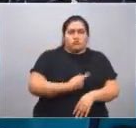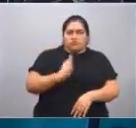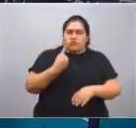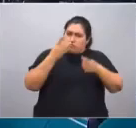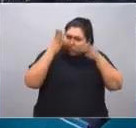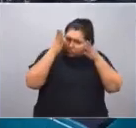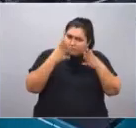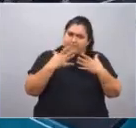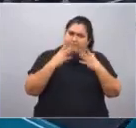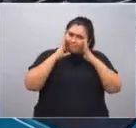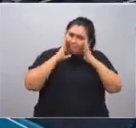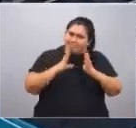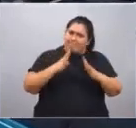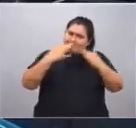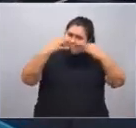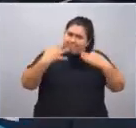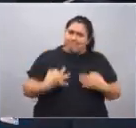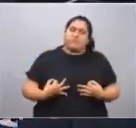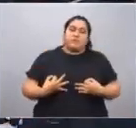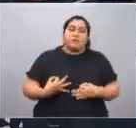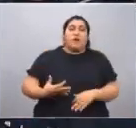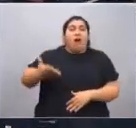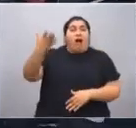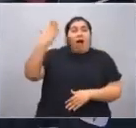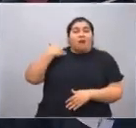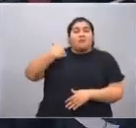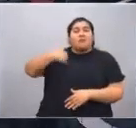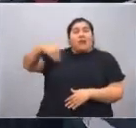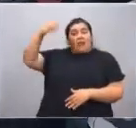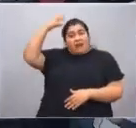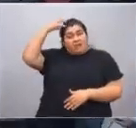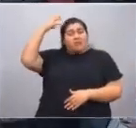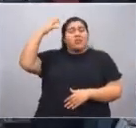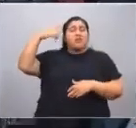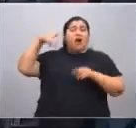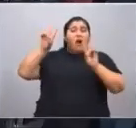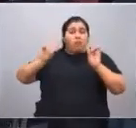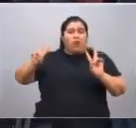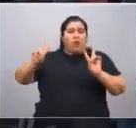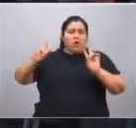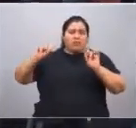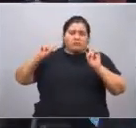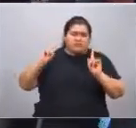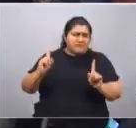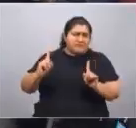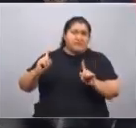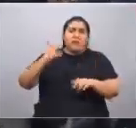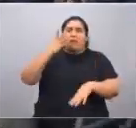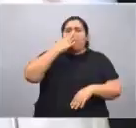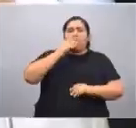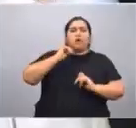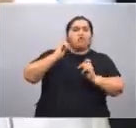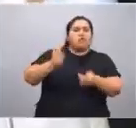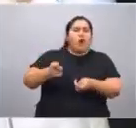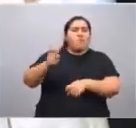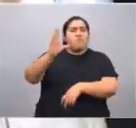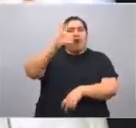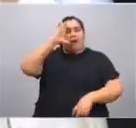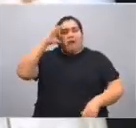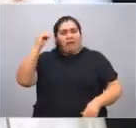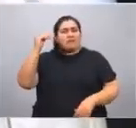es la historia que iniciaron Perón y Evita, que continuaron Néstor y Cristina.